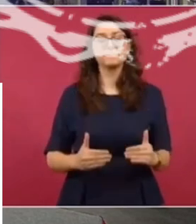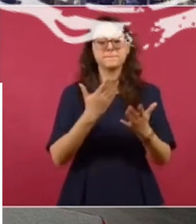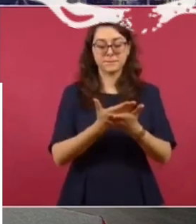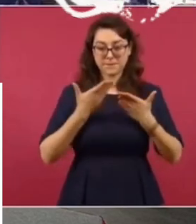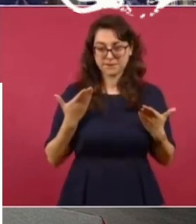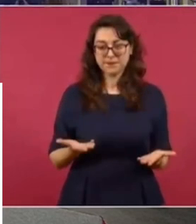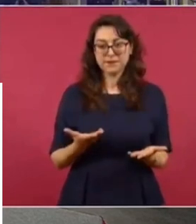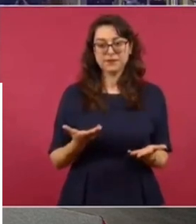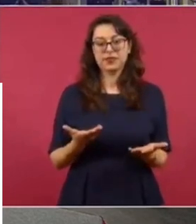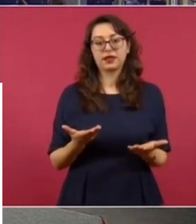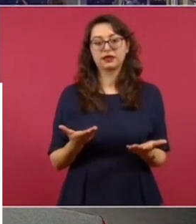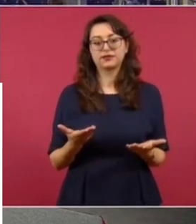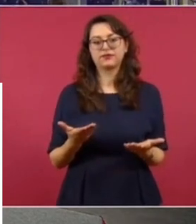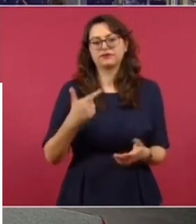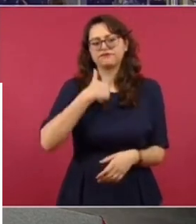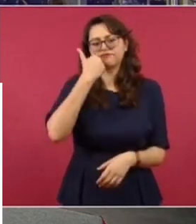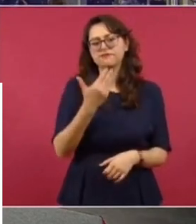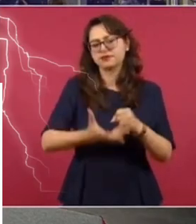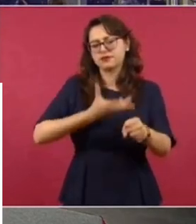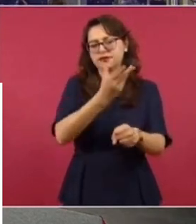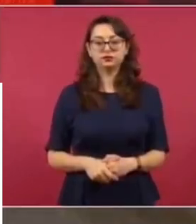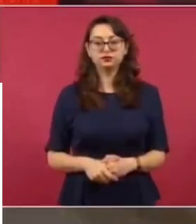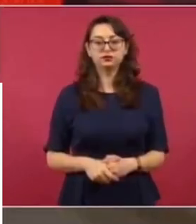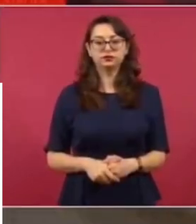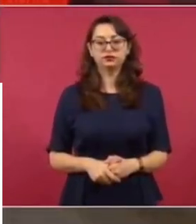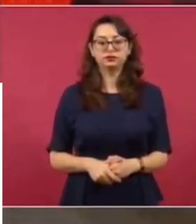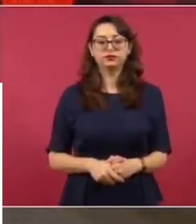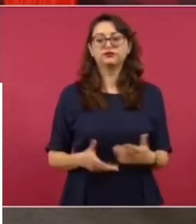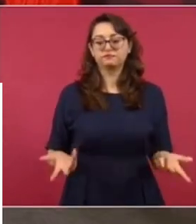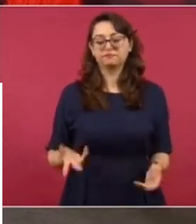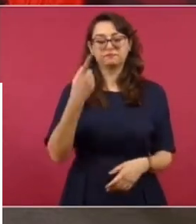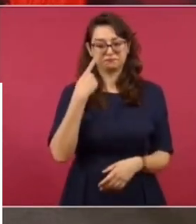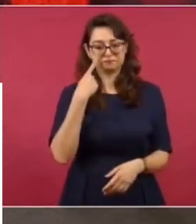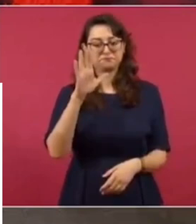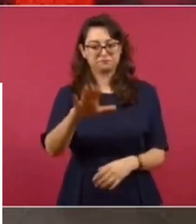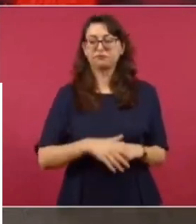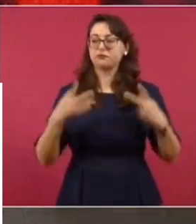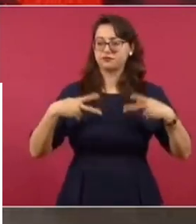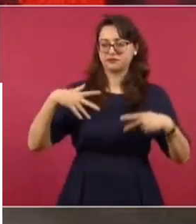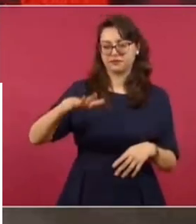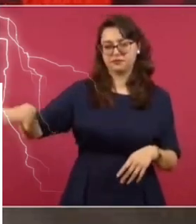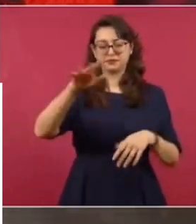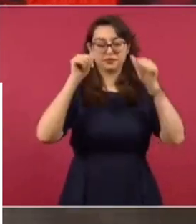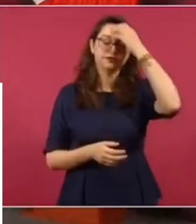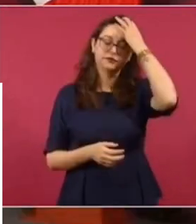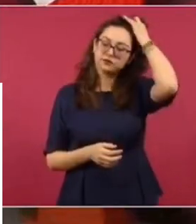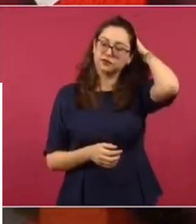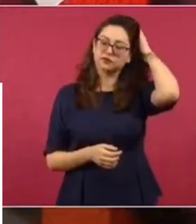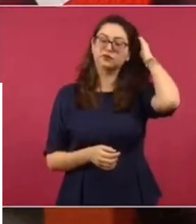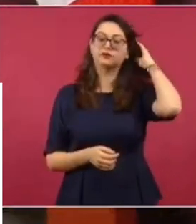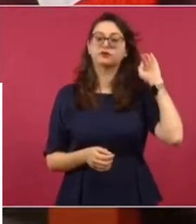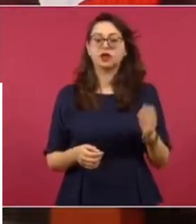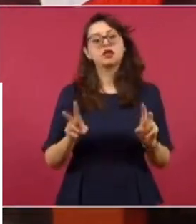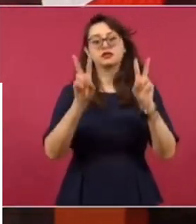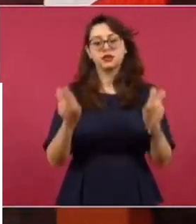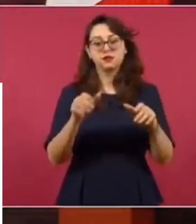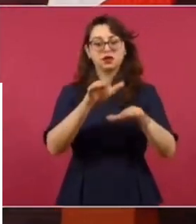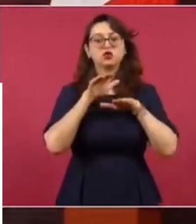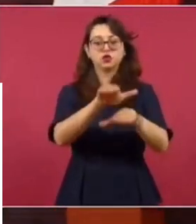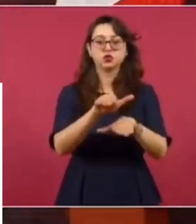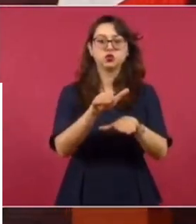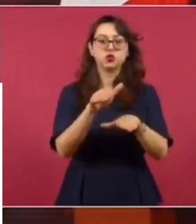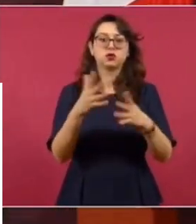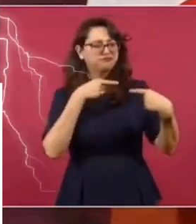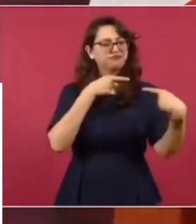Hacer una aportación adicional. ¿Cuál es el fondo de la discrepancia con lo de